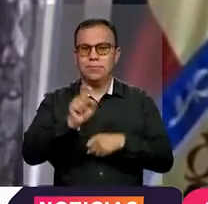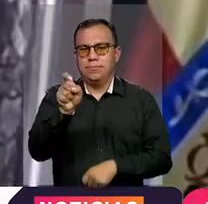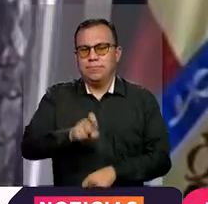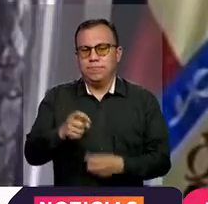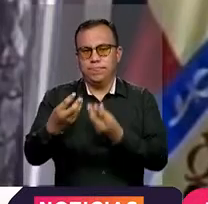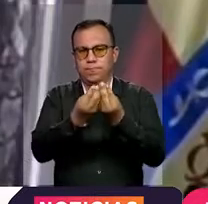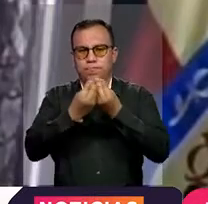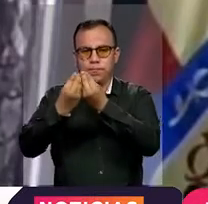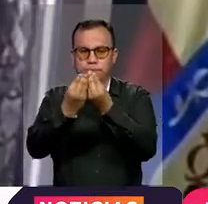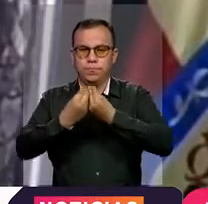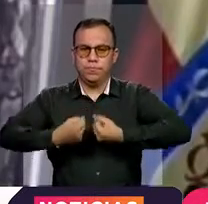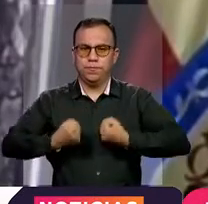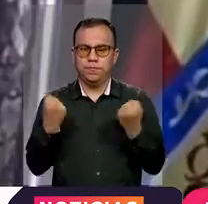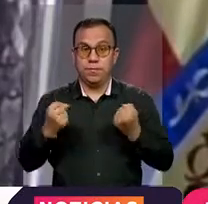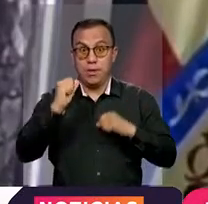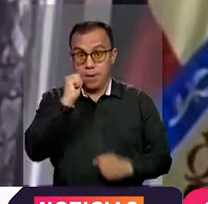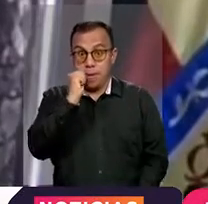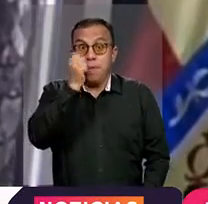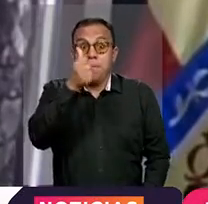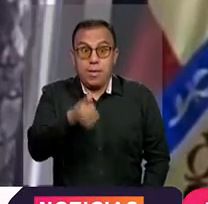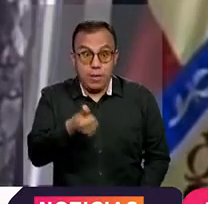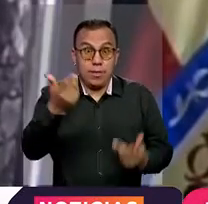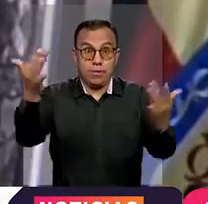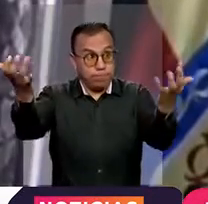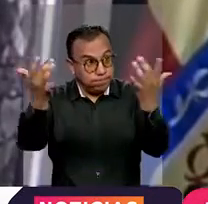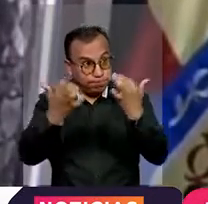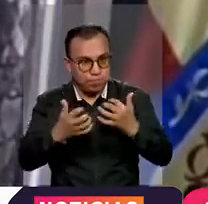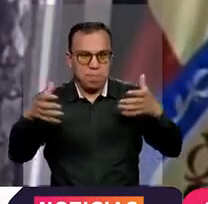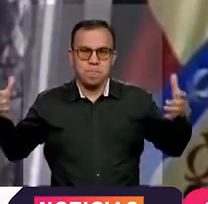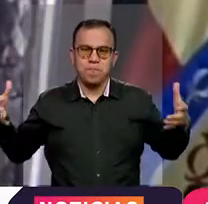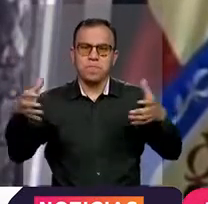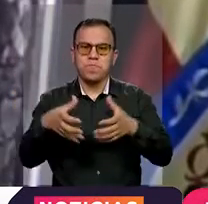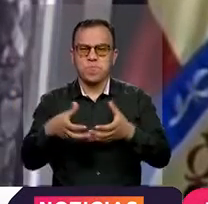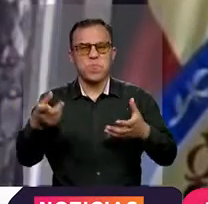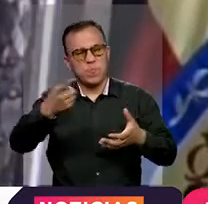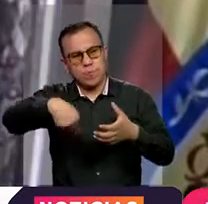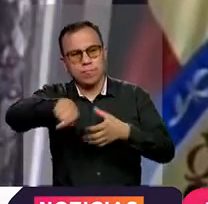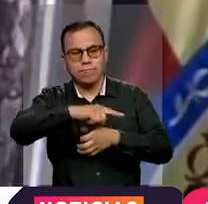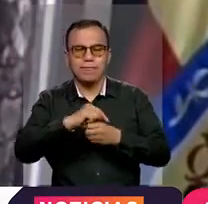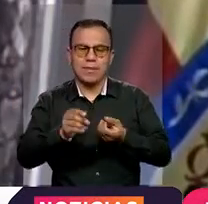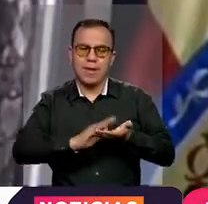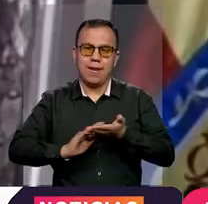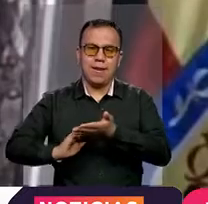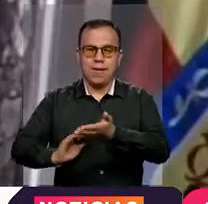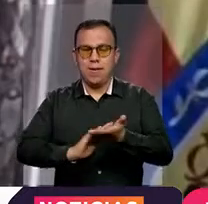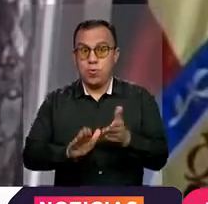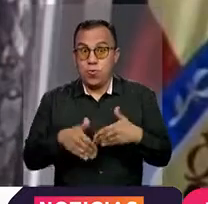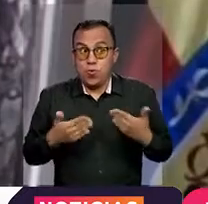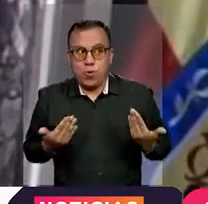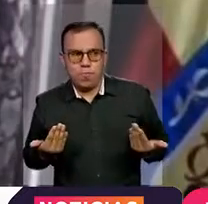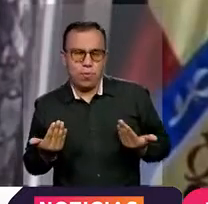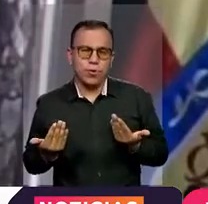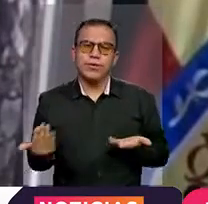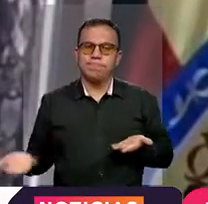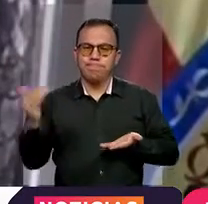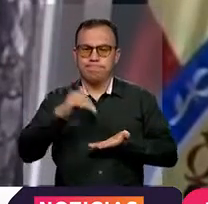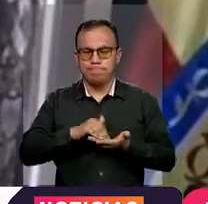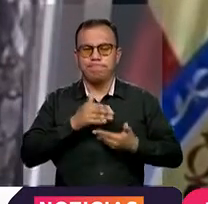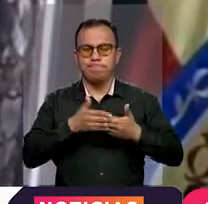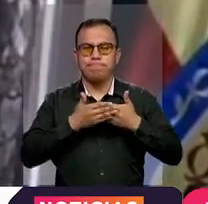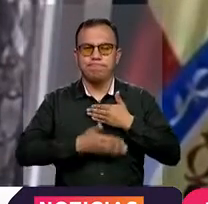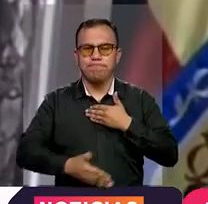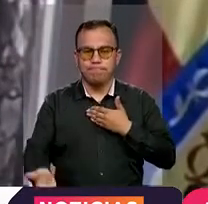el Consejo de Bogotá. Mañana voy a citar a la plenaria para resolver este impedimento y que volvamos